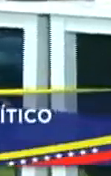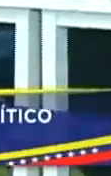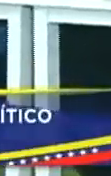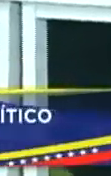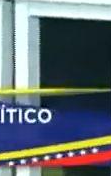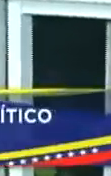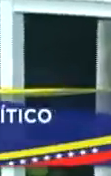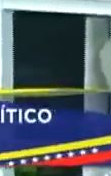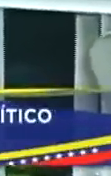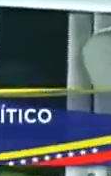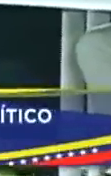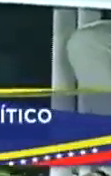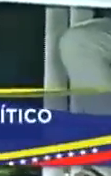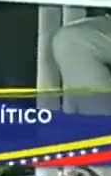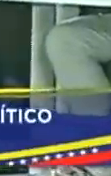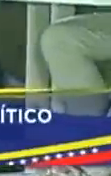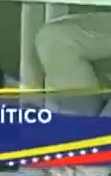presente